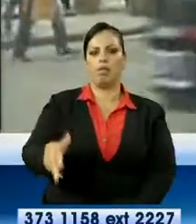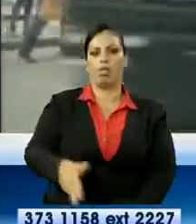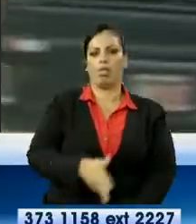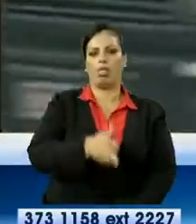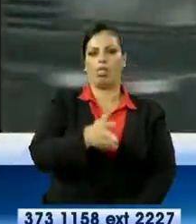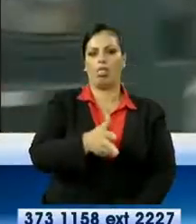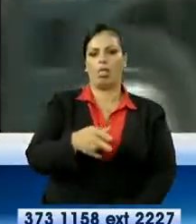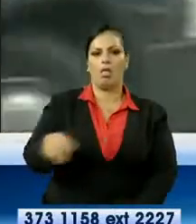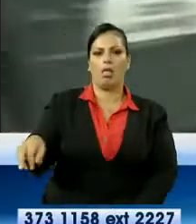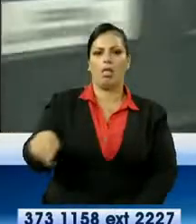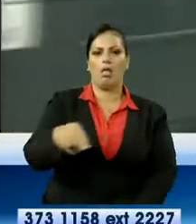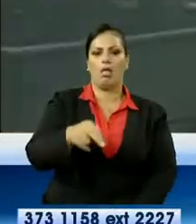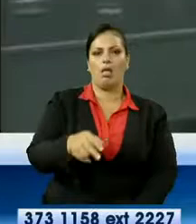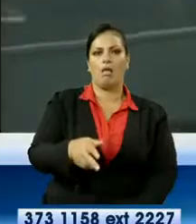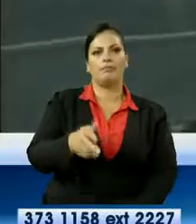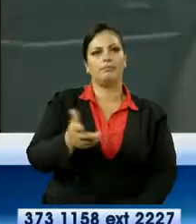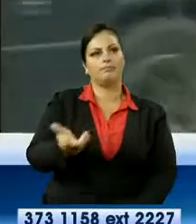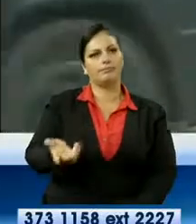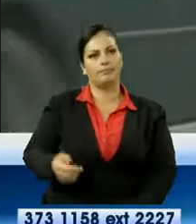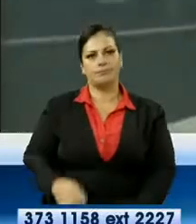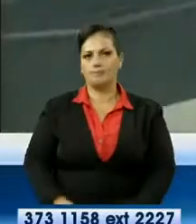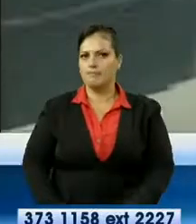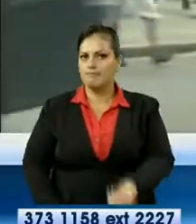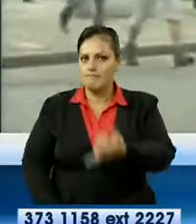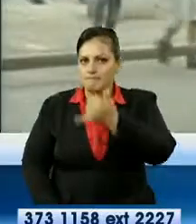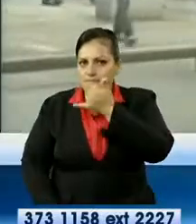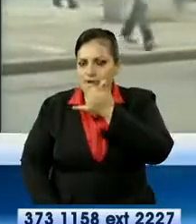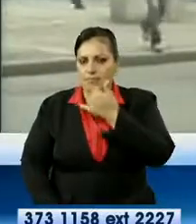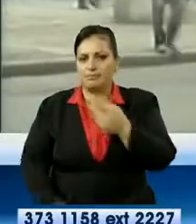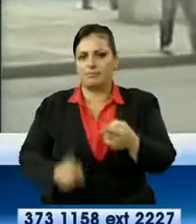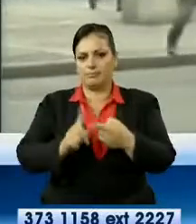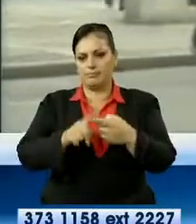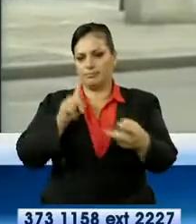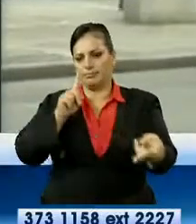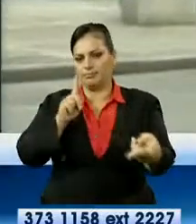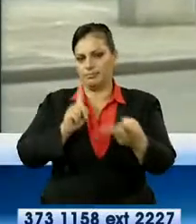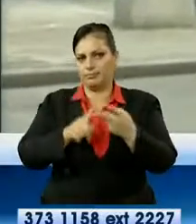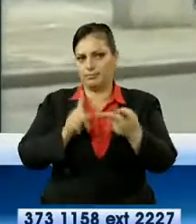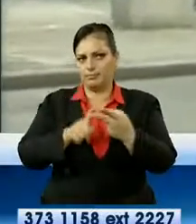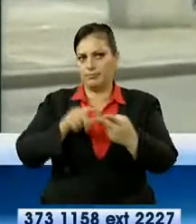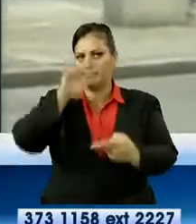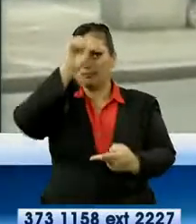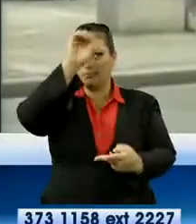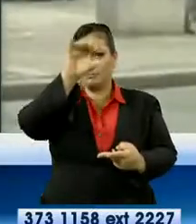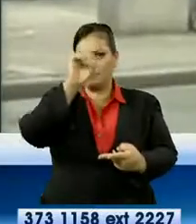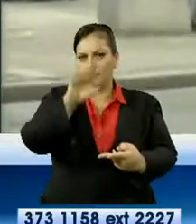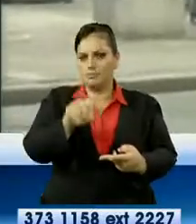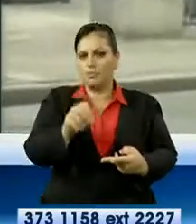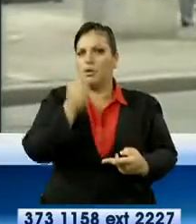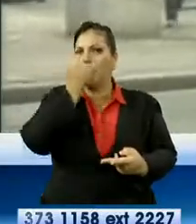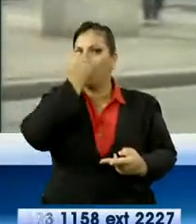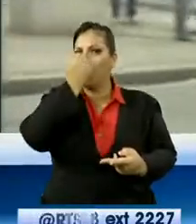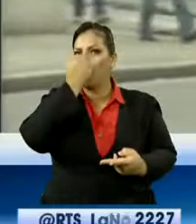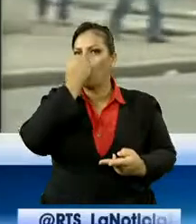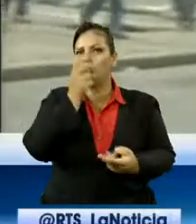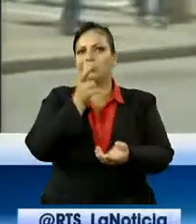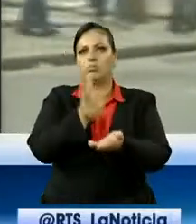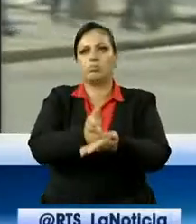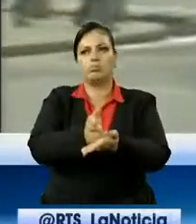Y cuando pueden, aceleran y van a exceso de velocidad. En estos momentos estamos viendo uniformados del ATM,